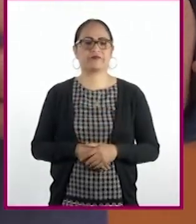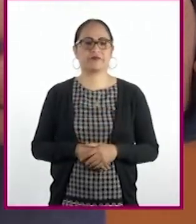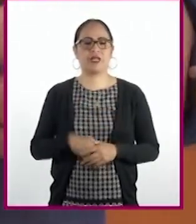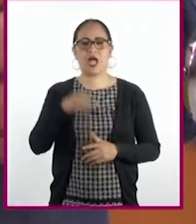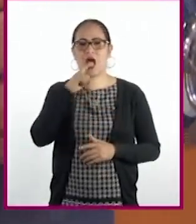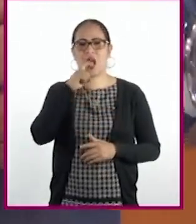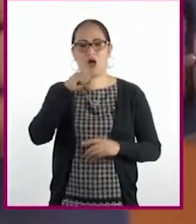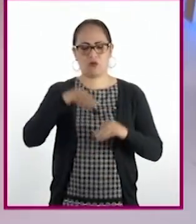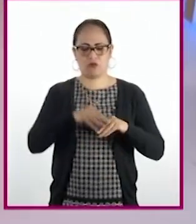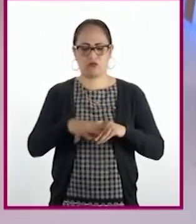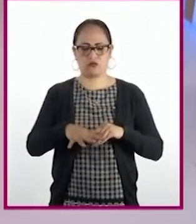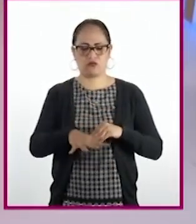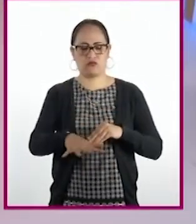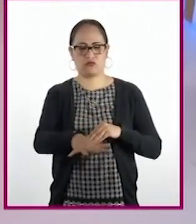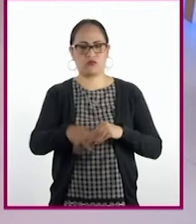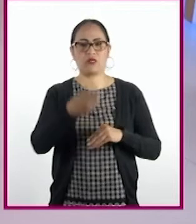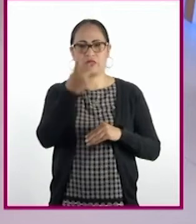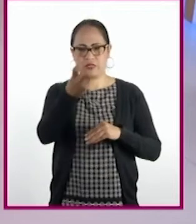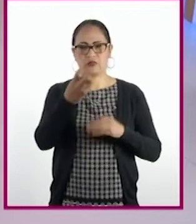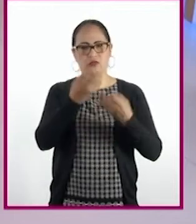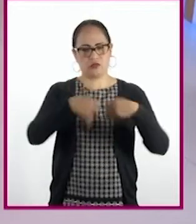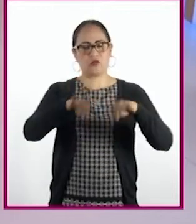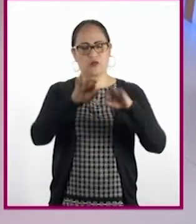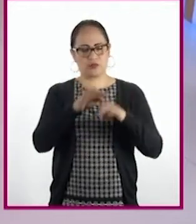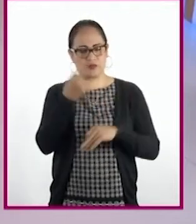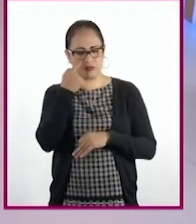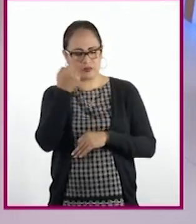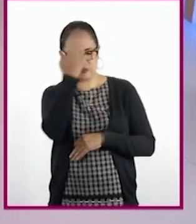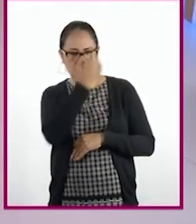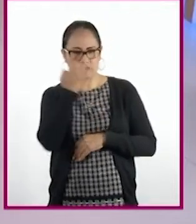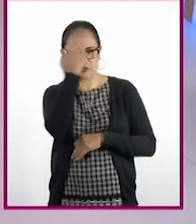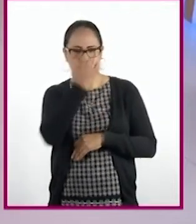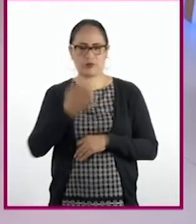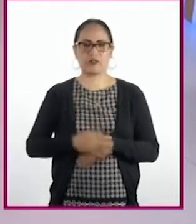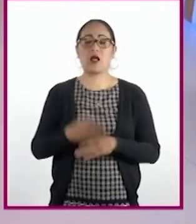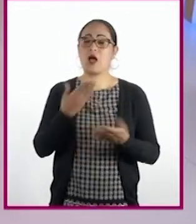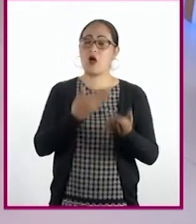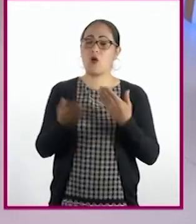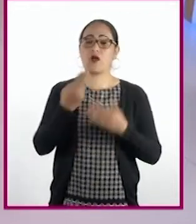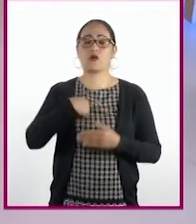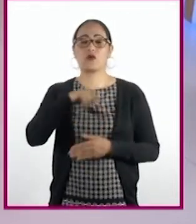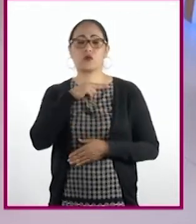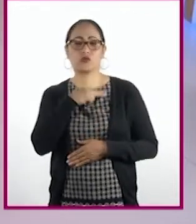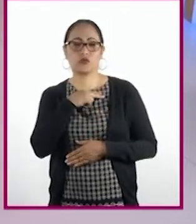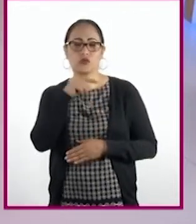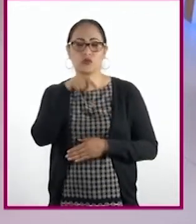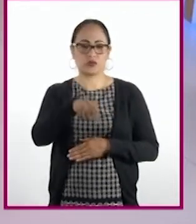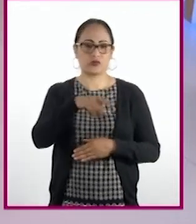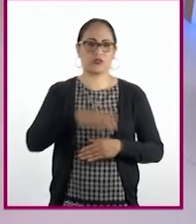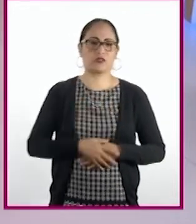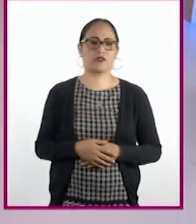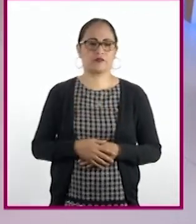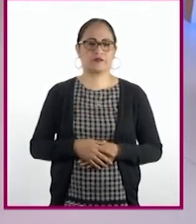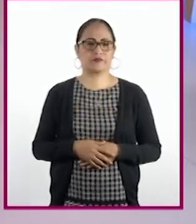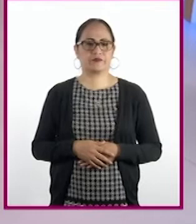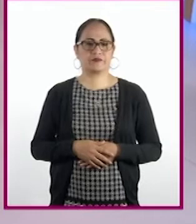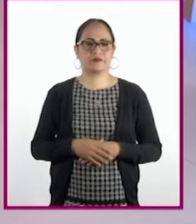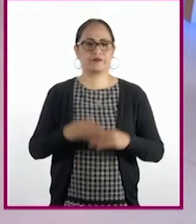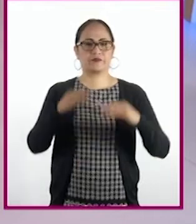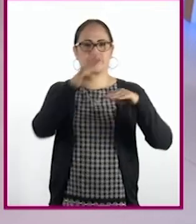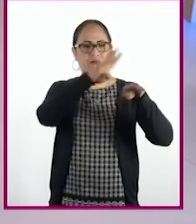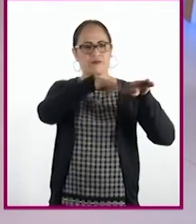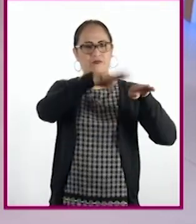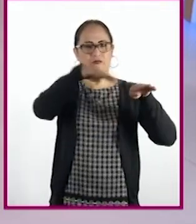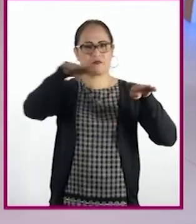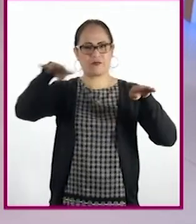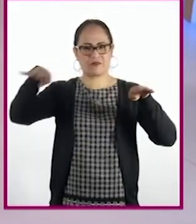agua, que es muy importante ver. En nuestro caso, para nuestro prototipo usaremos un techo de lámina